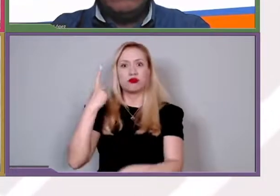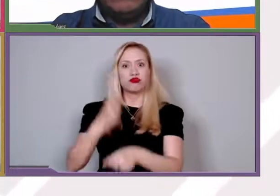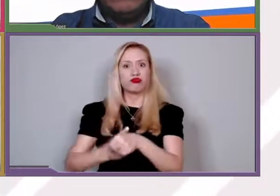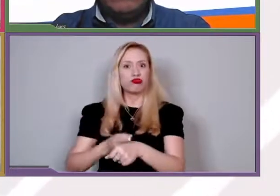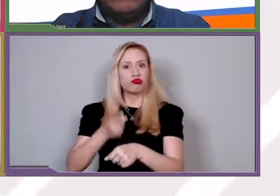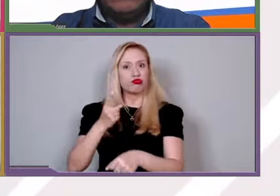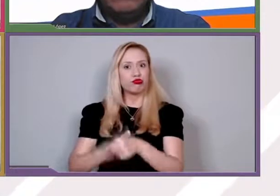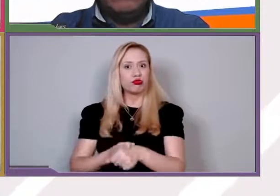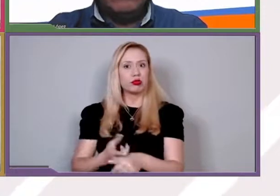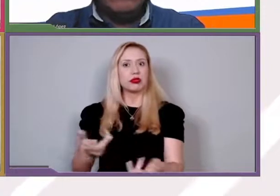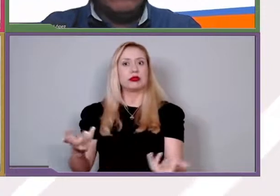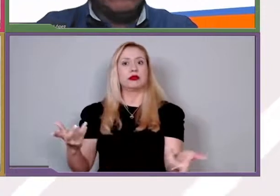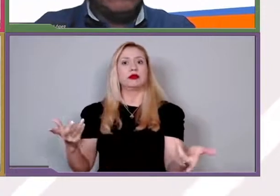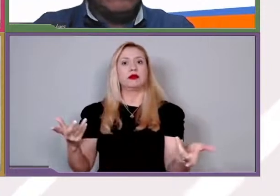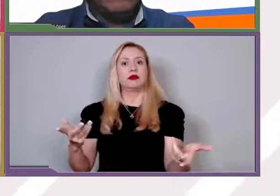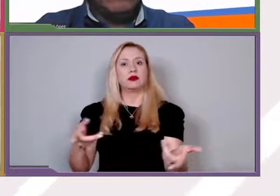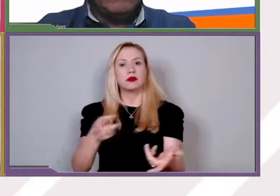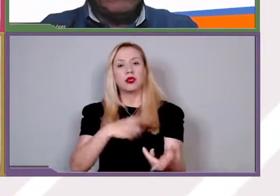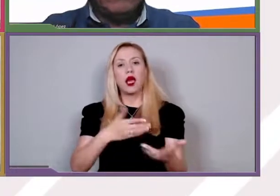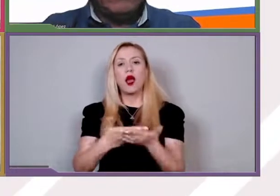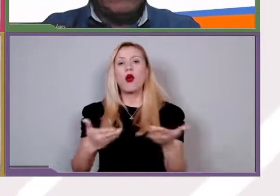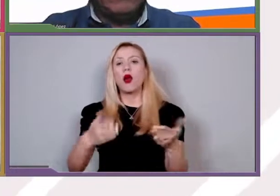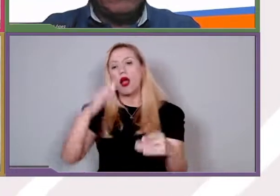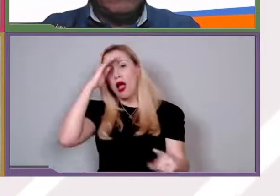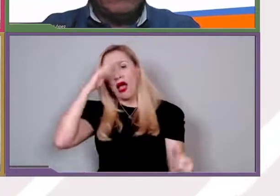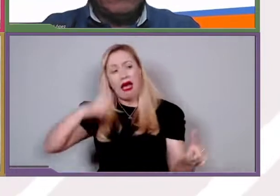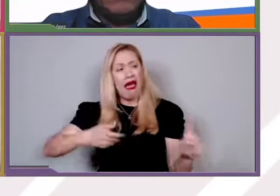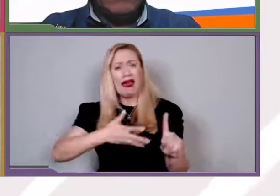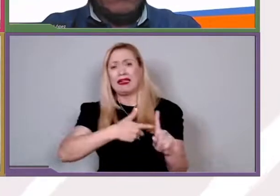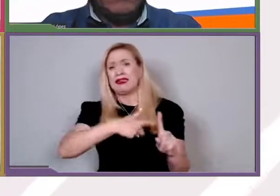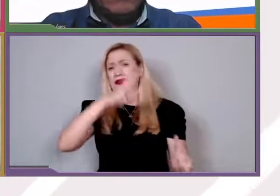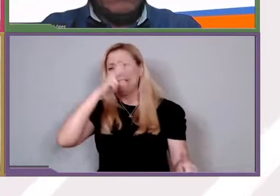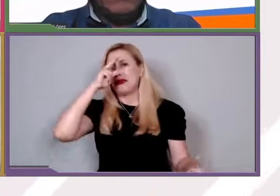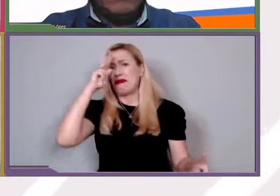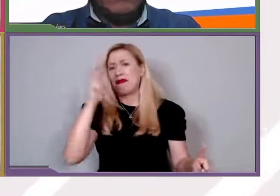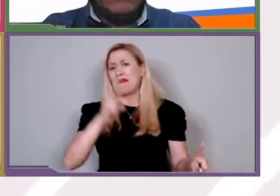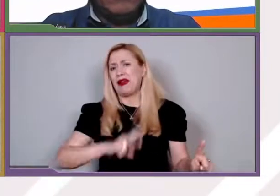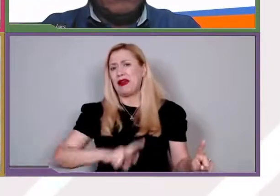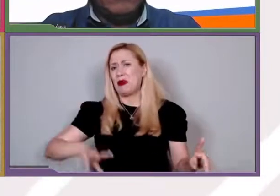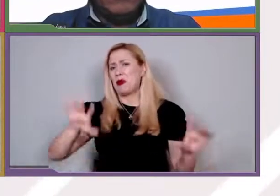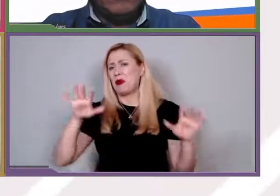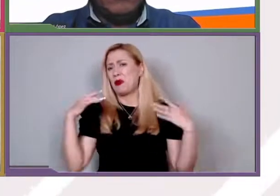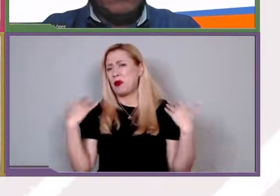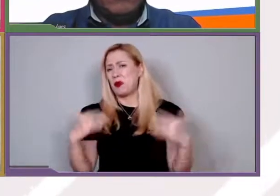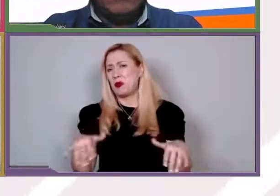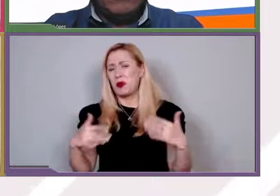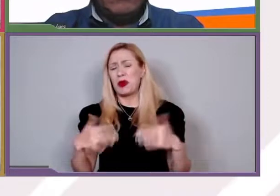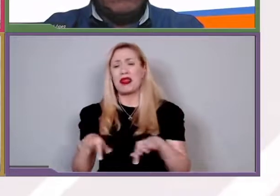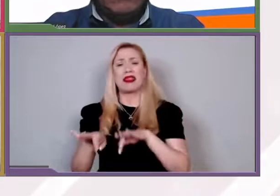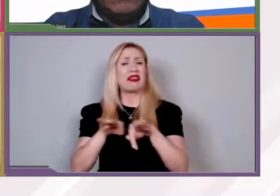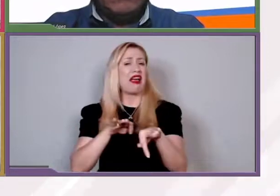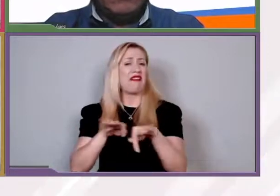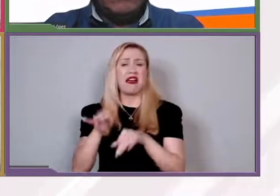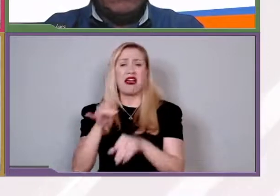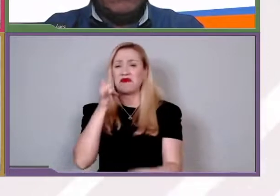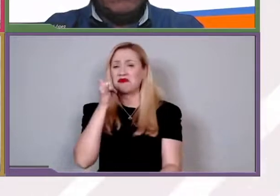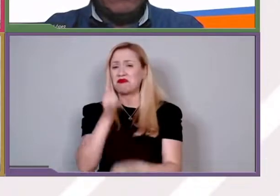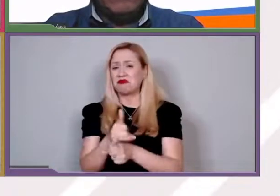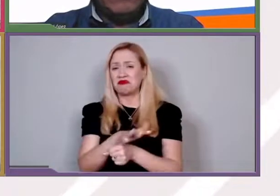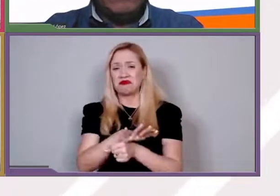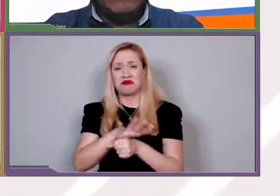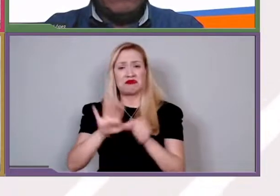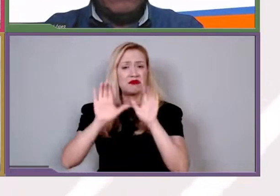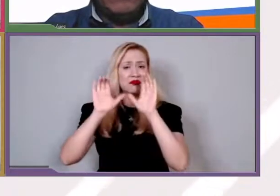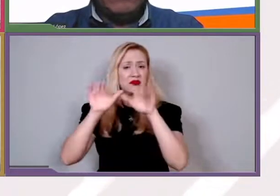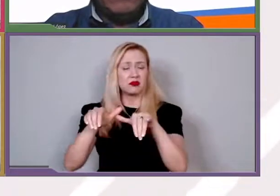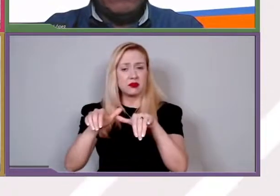traído un nuevo estigma en contra de las personas mayores, sobre todo por lo que se refiere al acceso al trabajo, ¿no? De repente